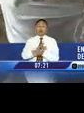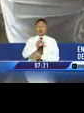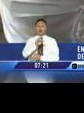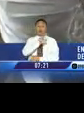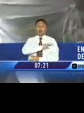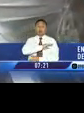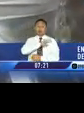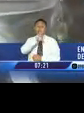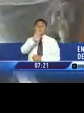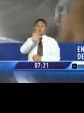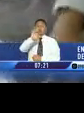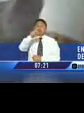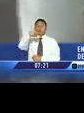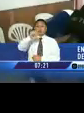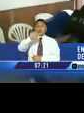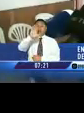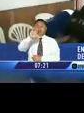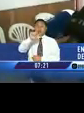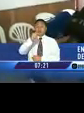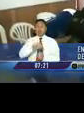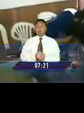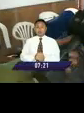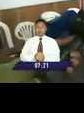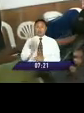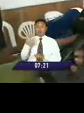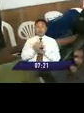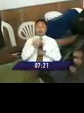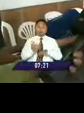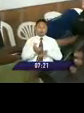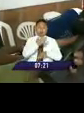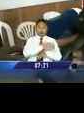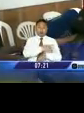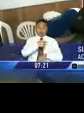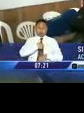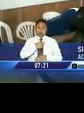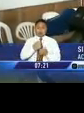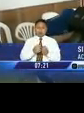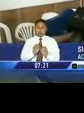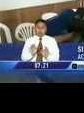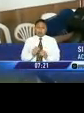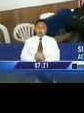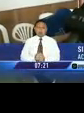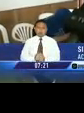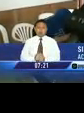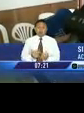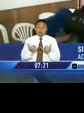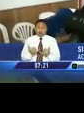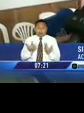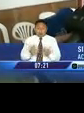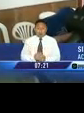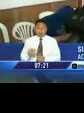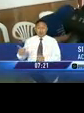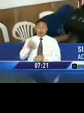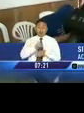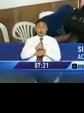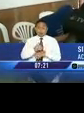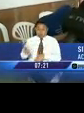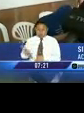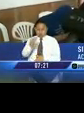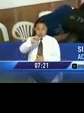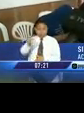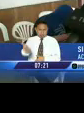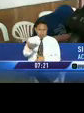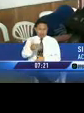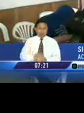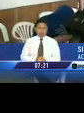aplicarse la cuarta dosis. Ya el COVID me dio, pero la levé, no tuve problema. Pues ahorita salgo de la consulta médica y me dijo, ya póngase nomás